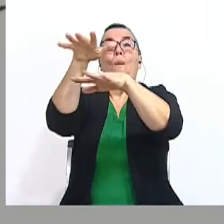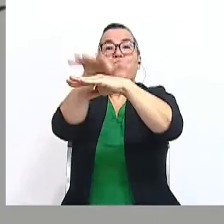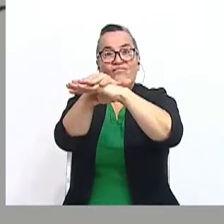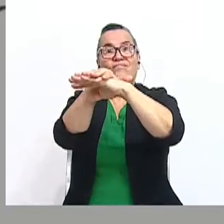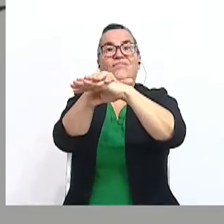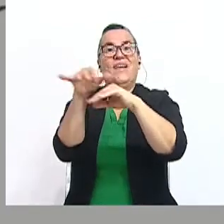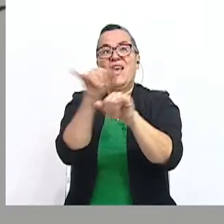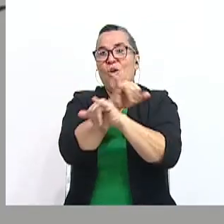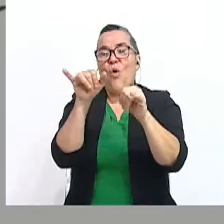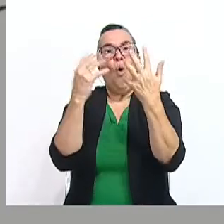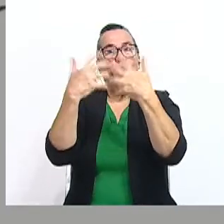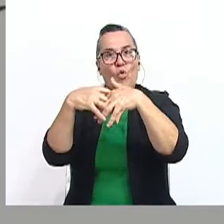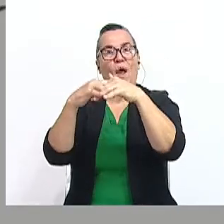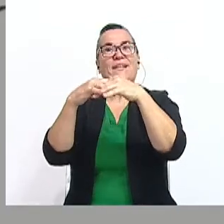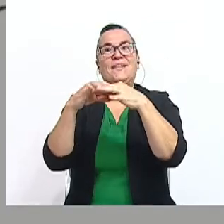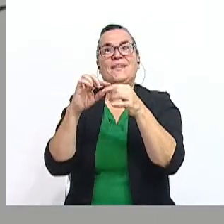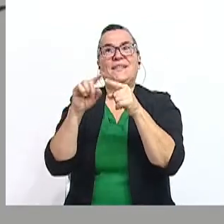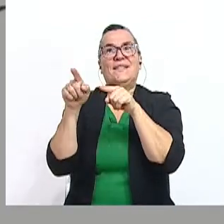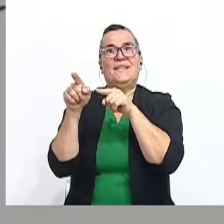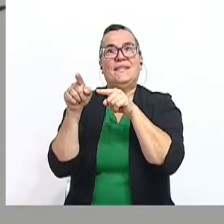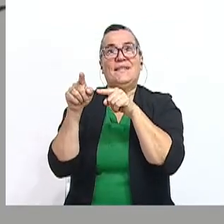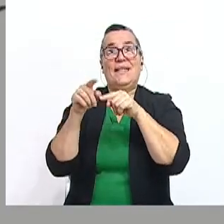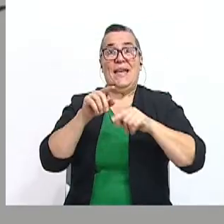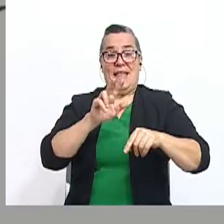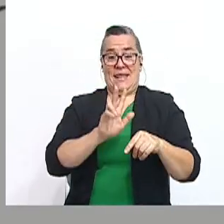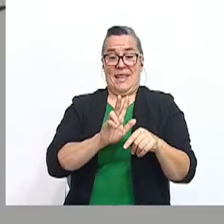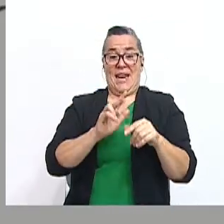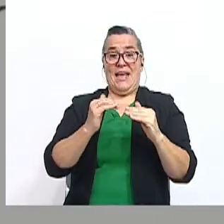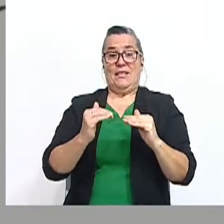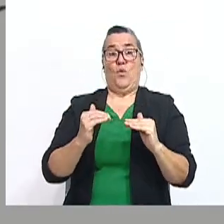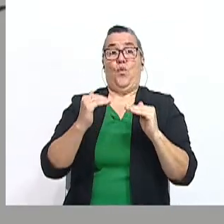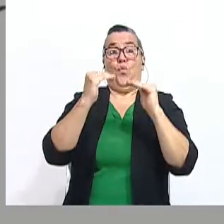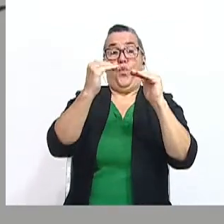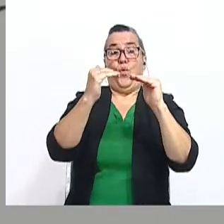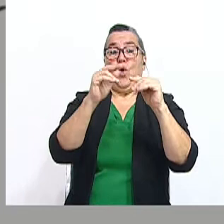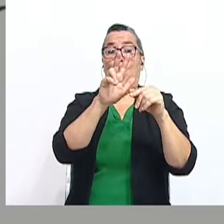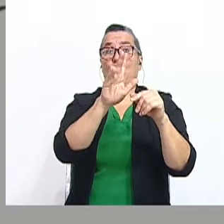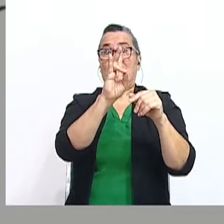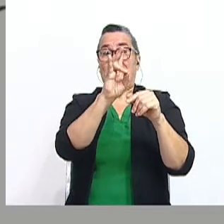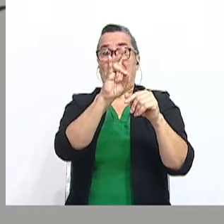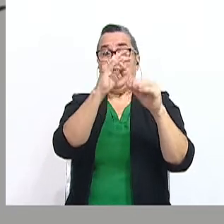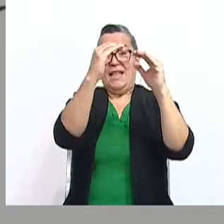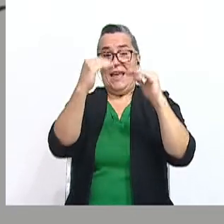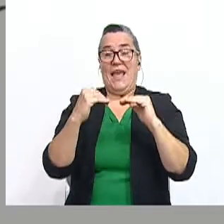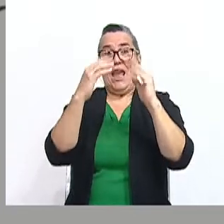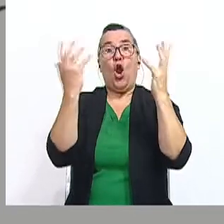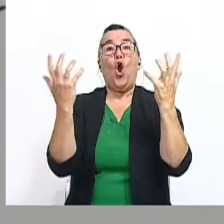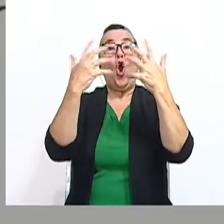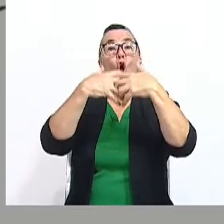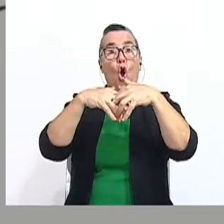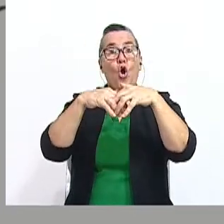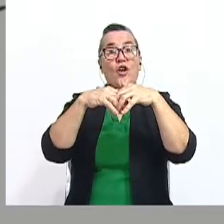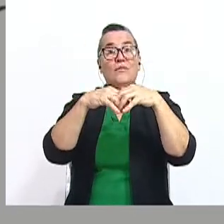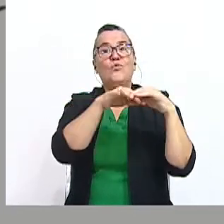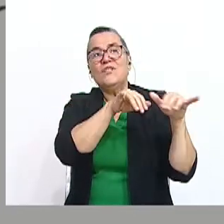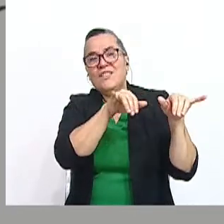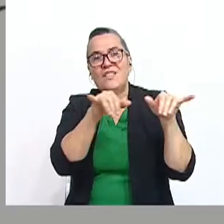del ángulo 3 con la medida del ángulo 7. Por eso podemos asegurar que los ángulos que son correspondientes